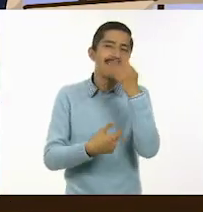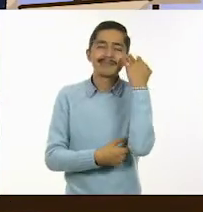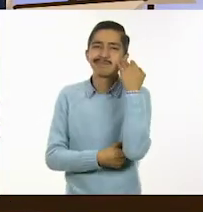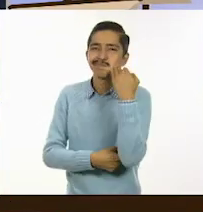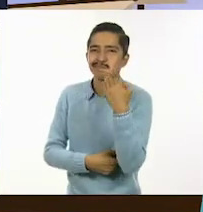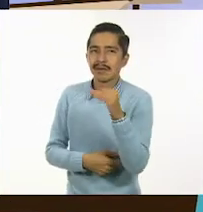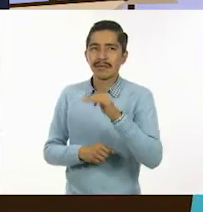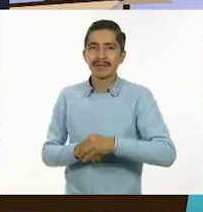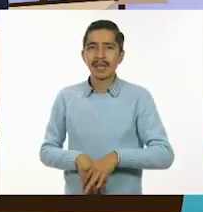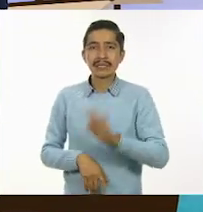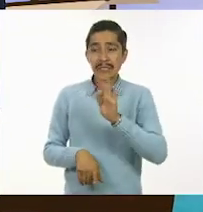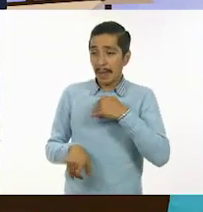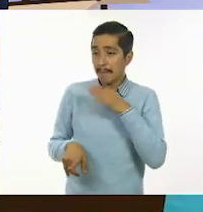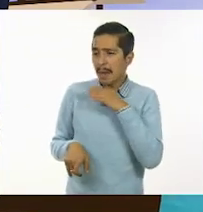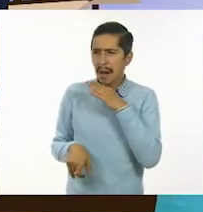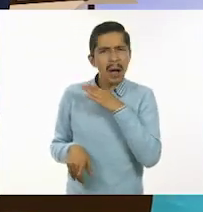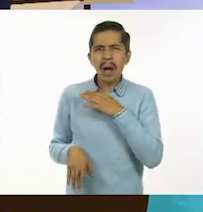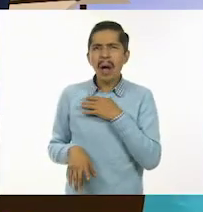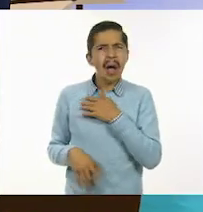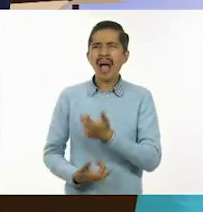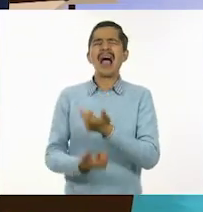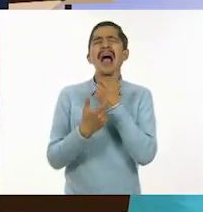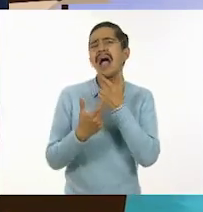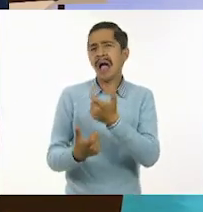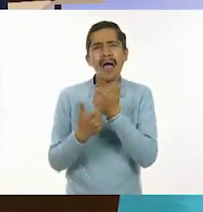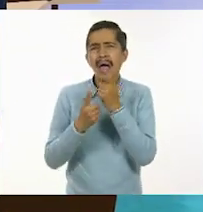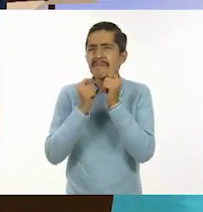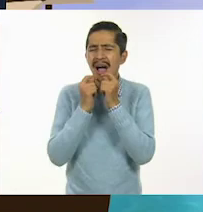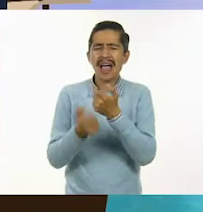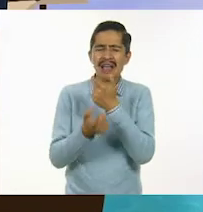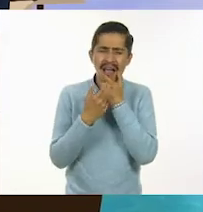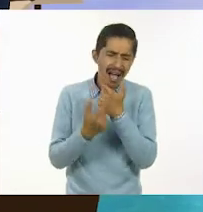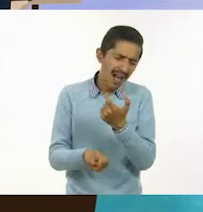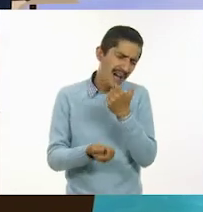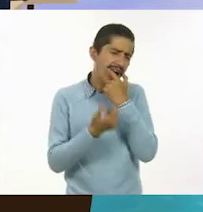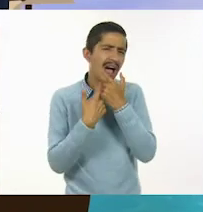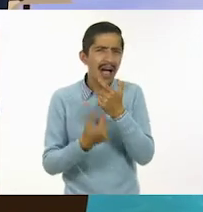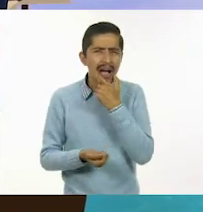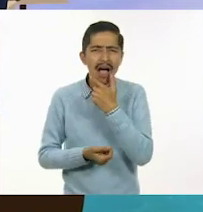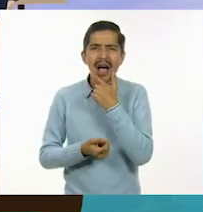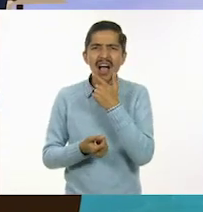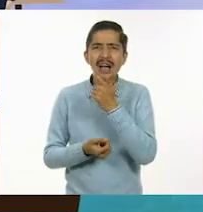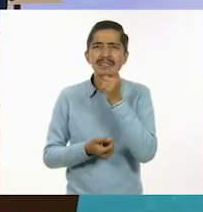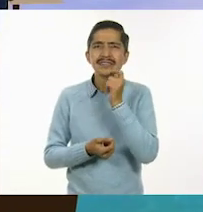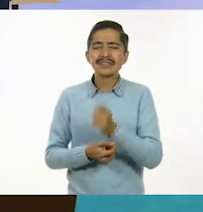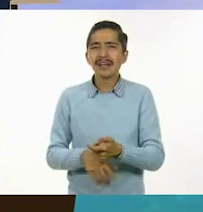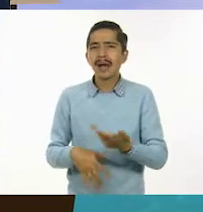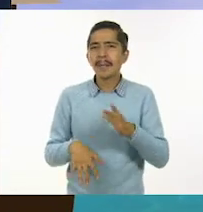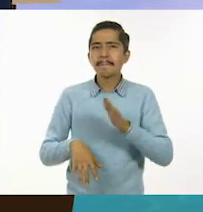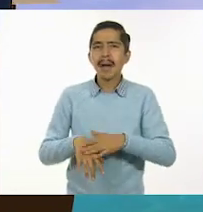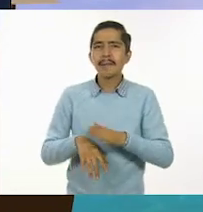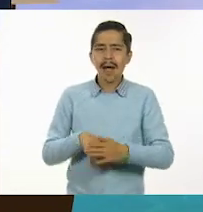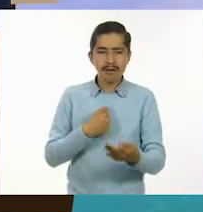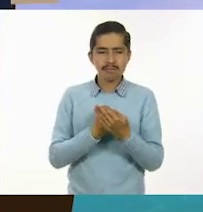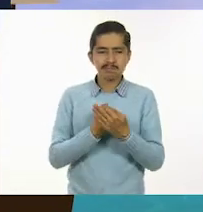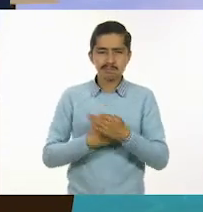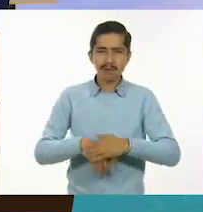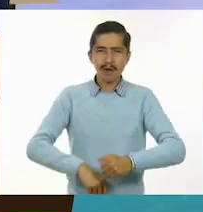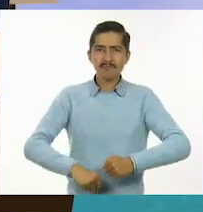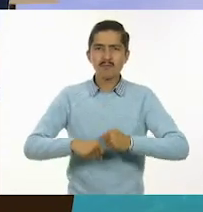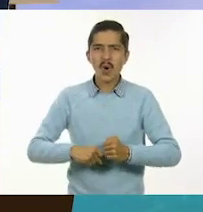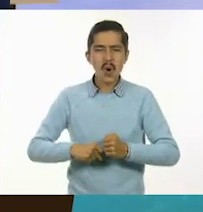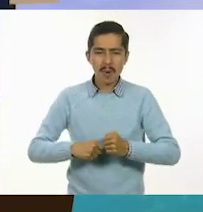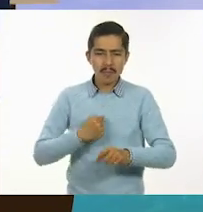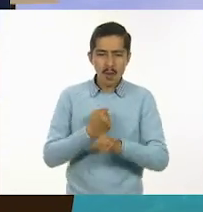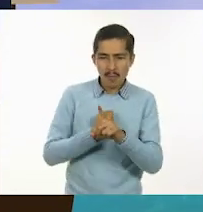Hasta cuando le iba mal, este pirata se atacaba de la risa. Su risa se había convertido en su mayor defensa y le ayudaba a superar